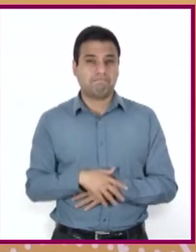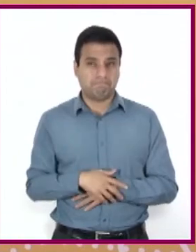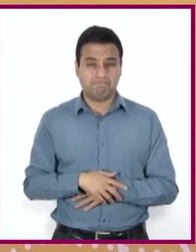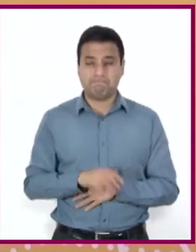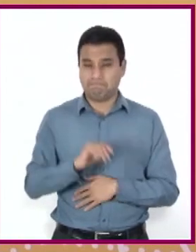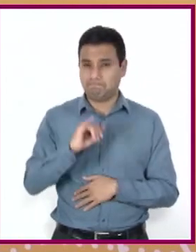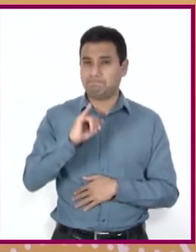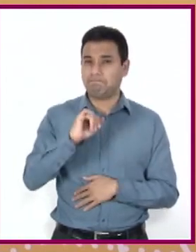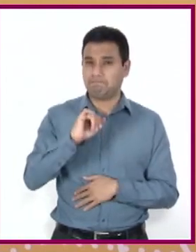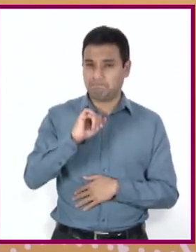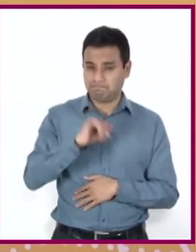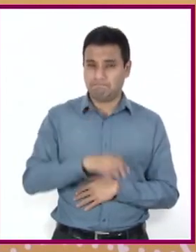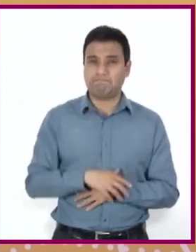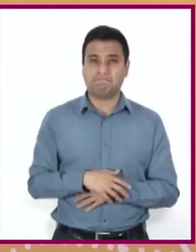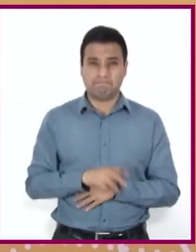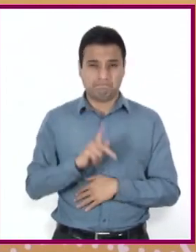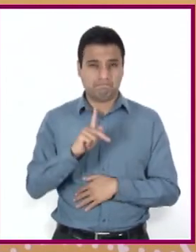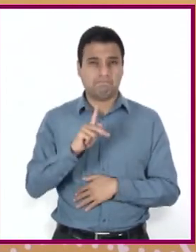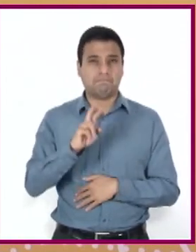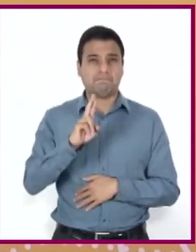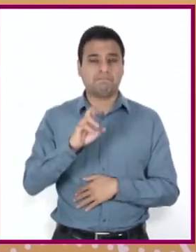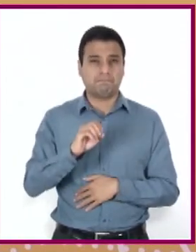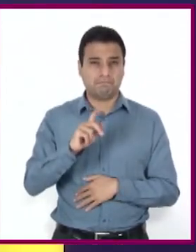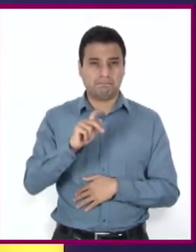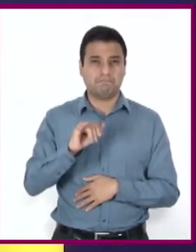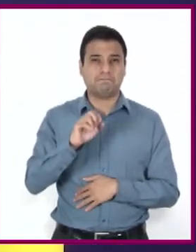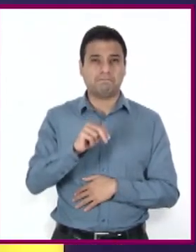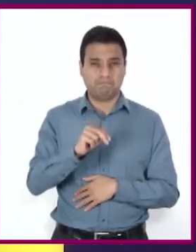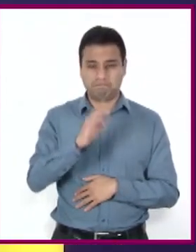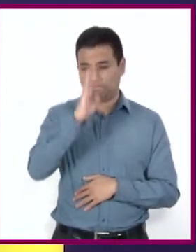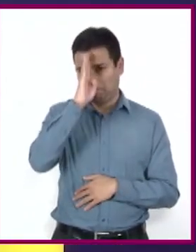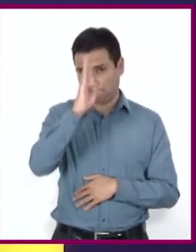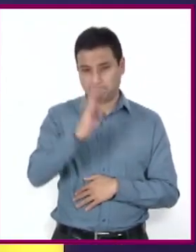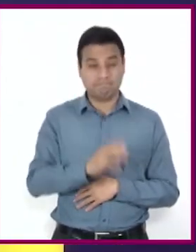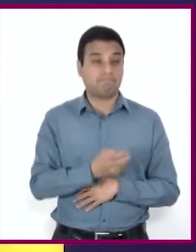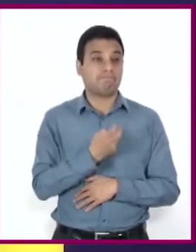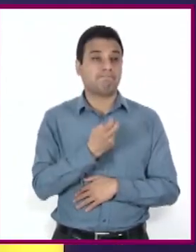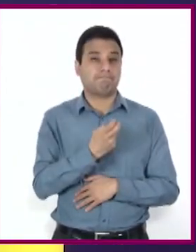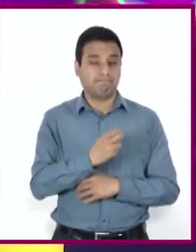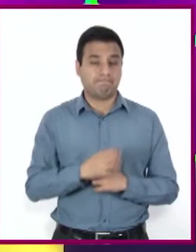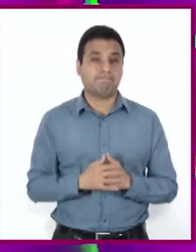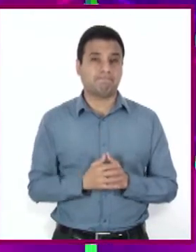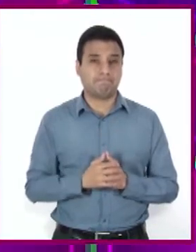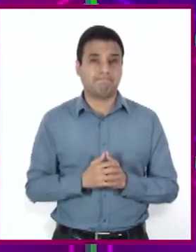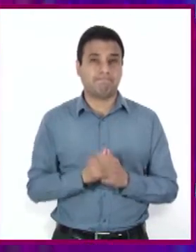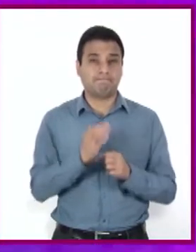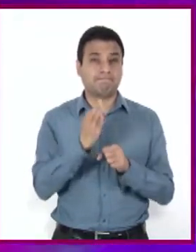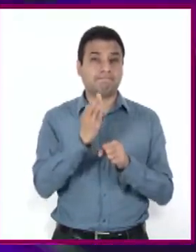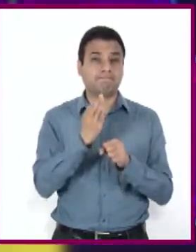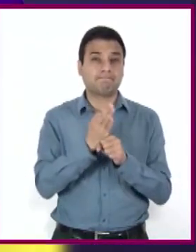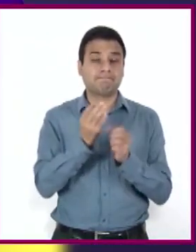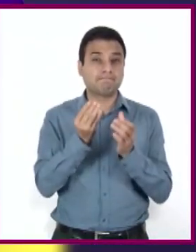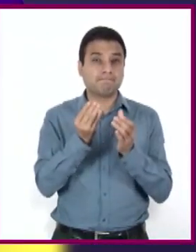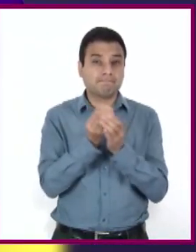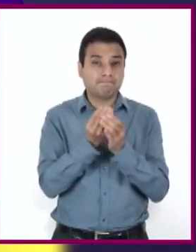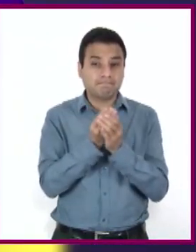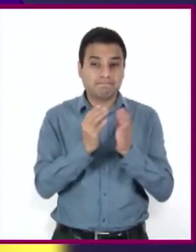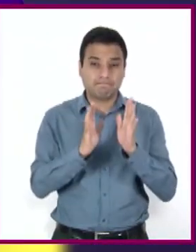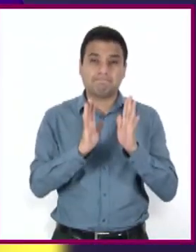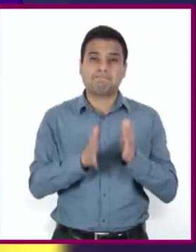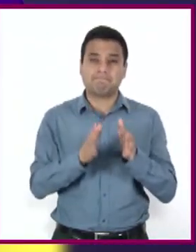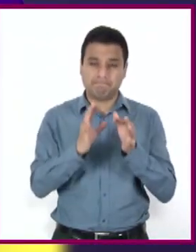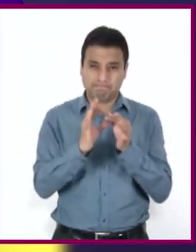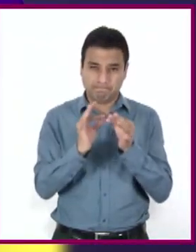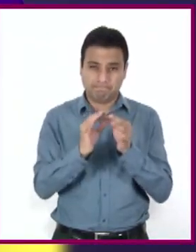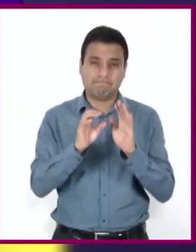están relacionados a través de la proporcionalidad directa. Así es, colega. En esta sesión analizamos situaciones